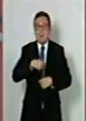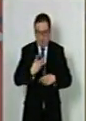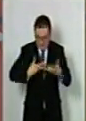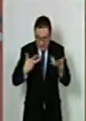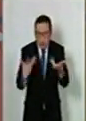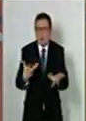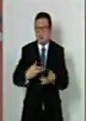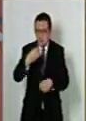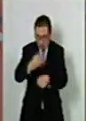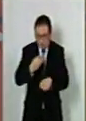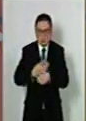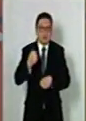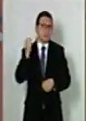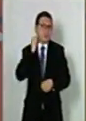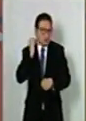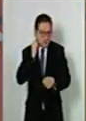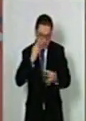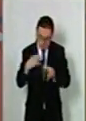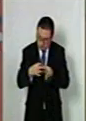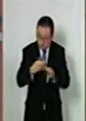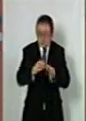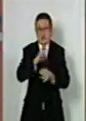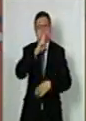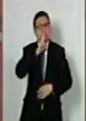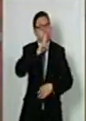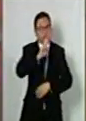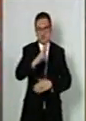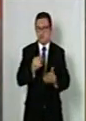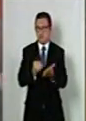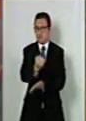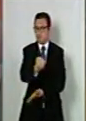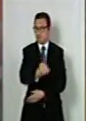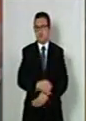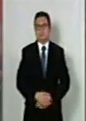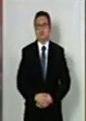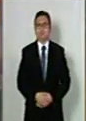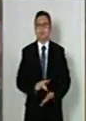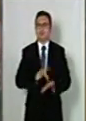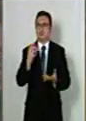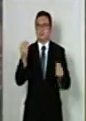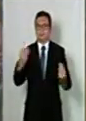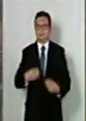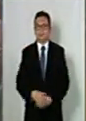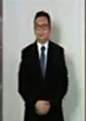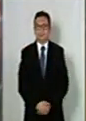definitiva de este Senado para llegar a soluciones. Muchísimas gracias. Señor Martínez.